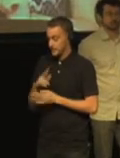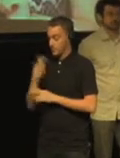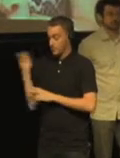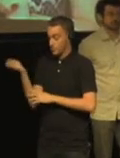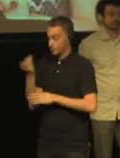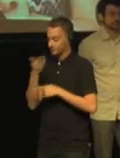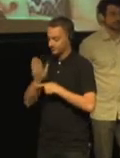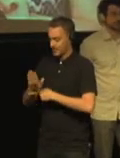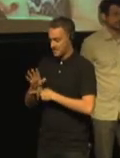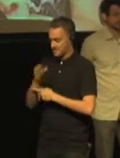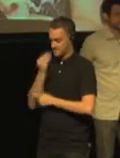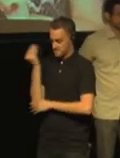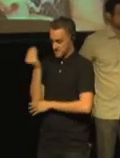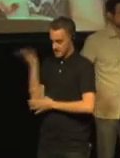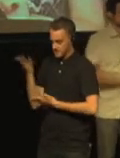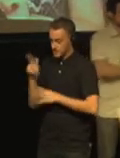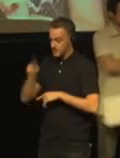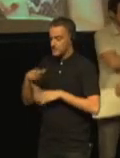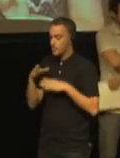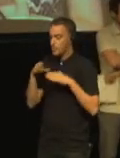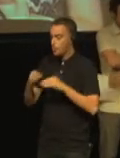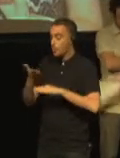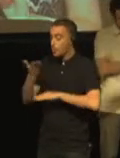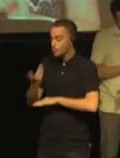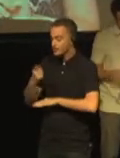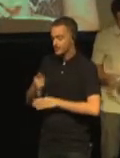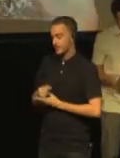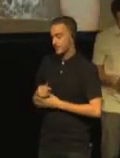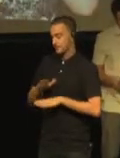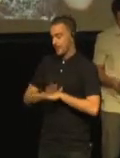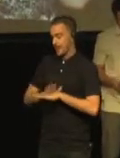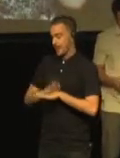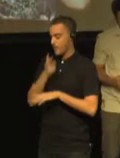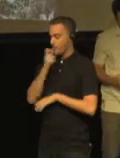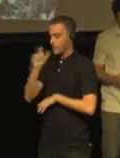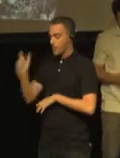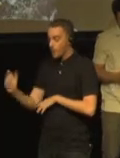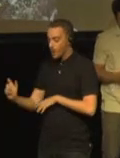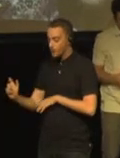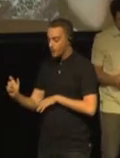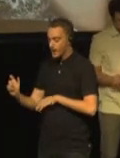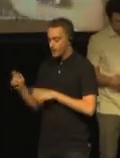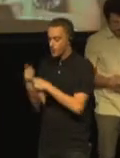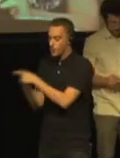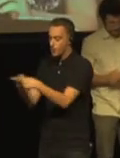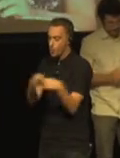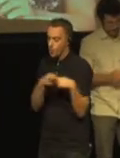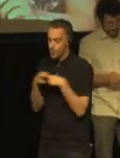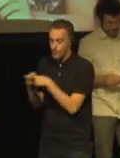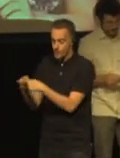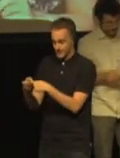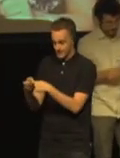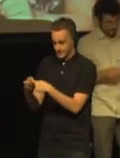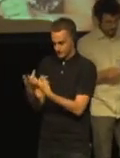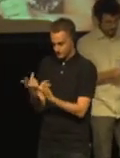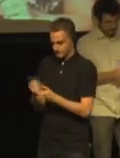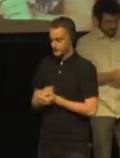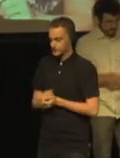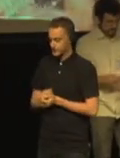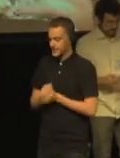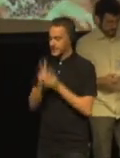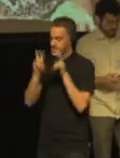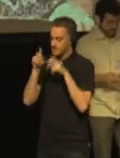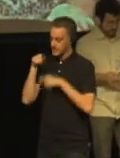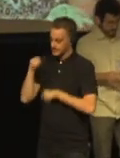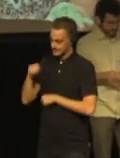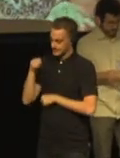también sería útil desarrollar un vocabulario compartido, que es uno de los temas que al analizar los datos nos hemos dado